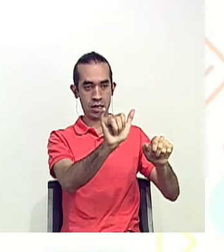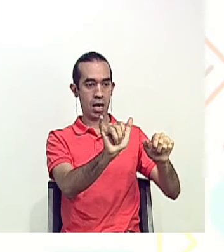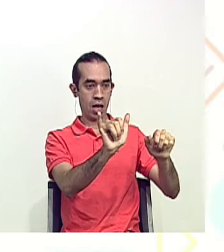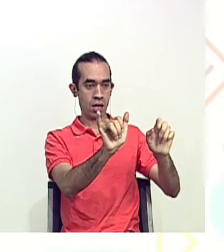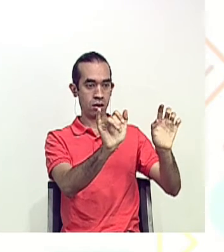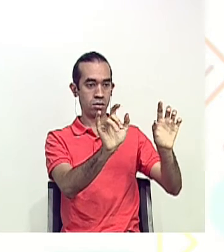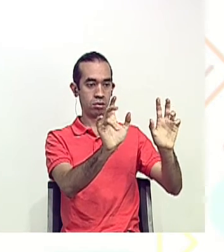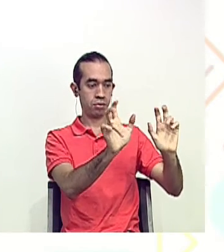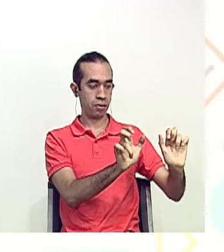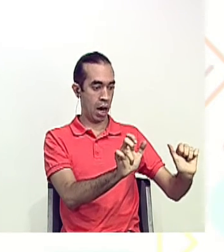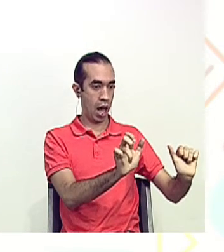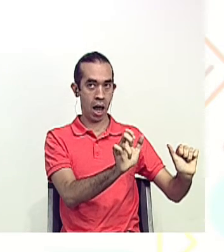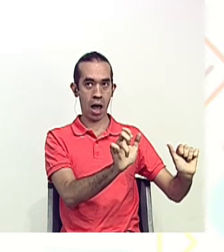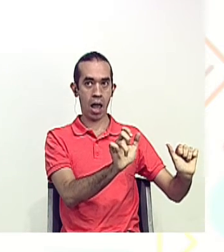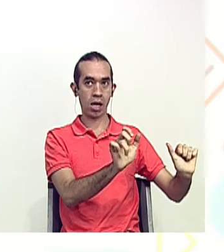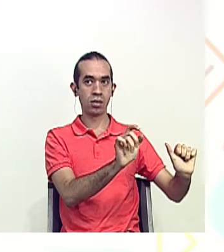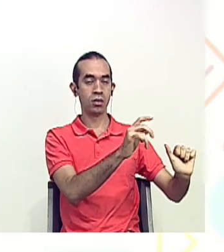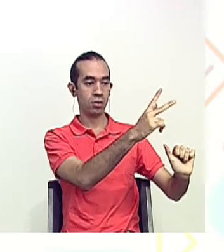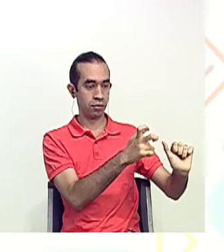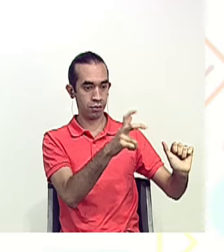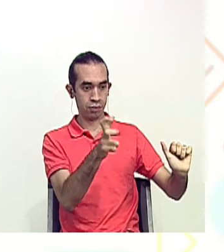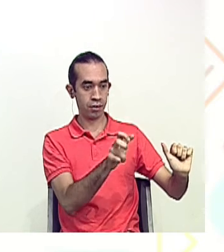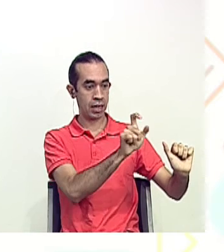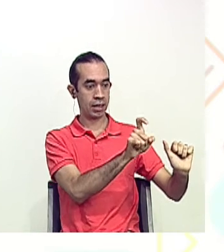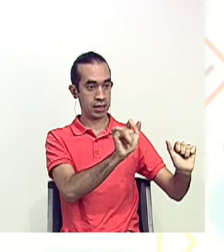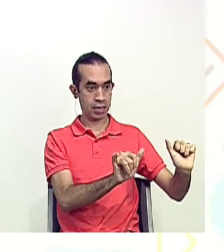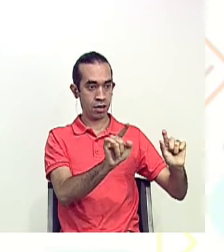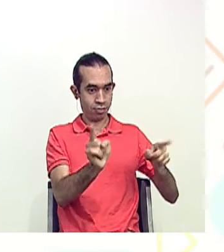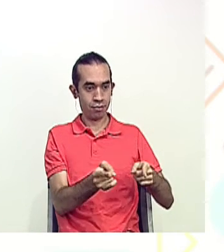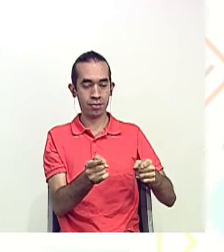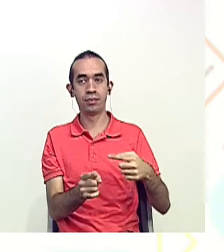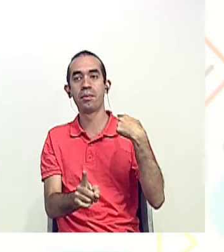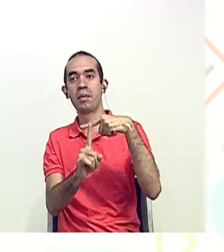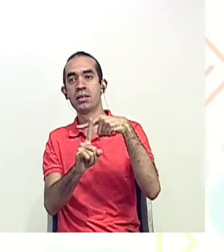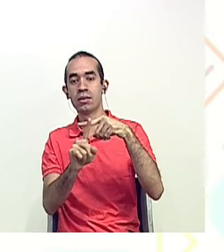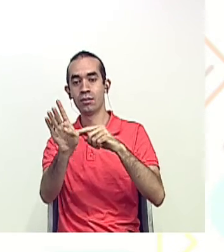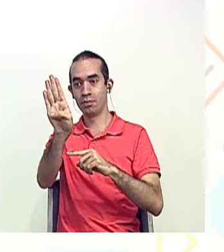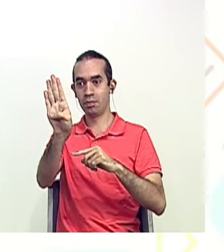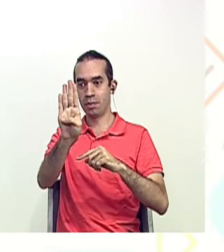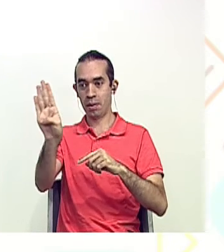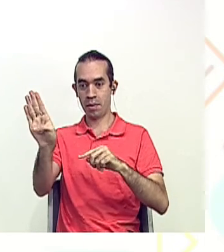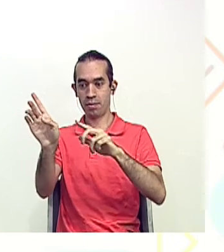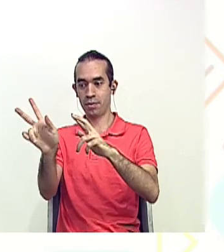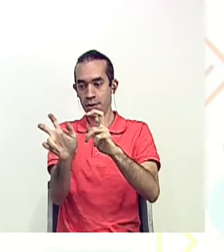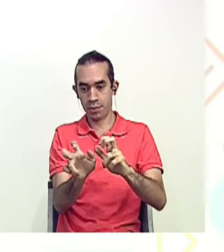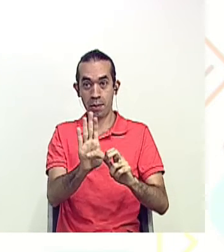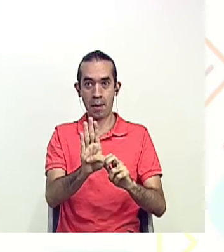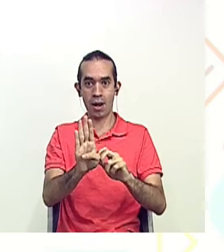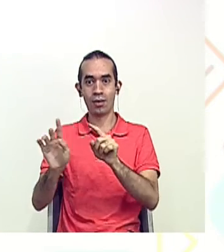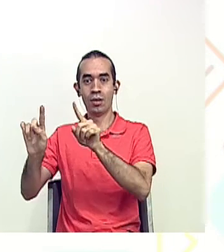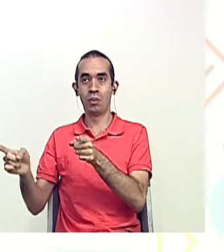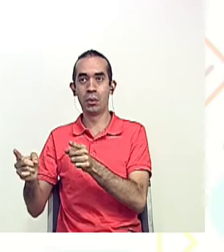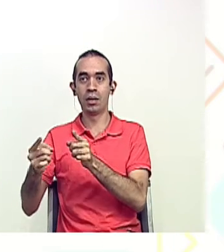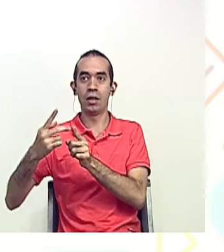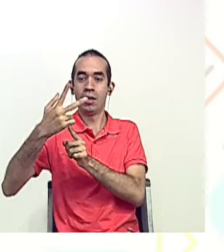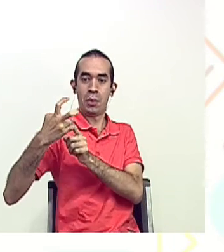entre AX más AY entre AY. Para los dos segundos tenemos en común